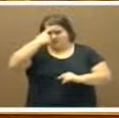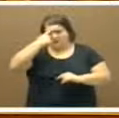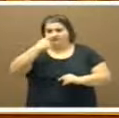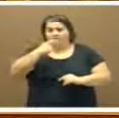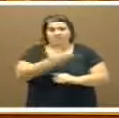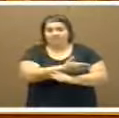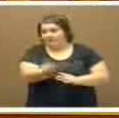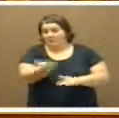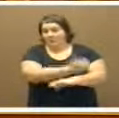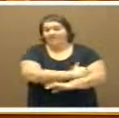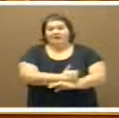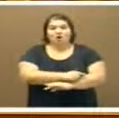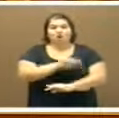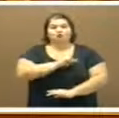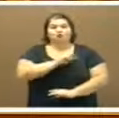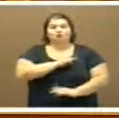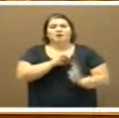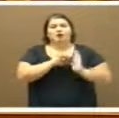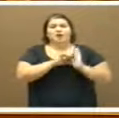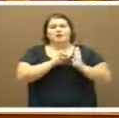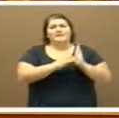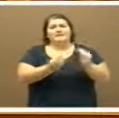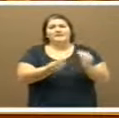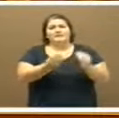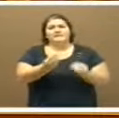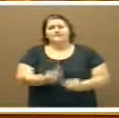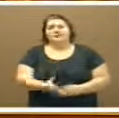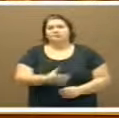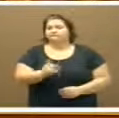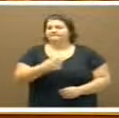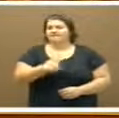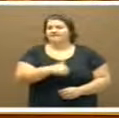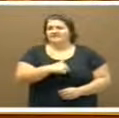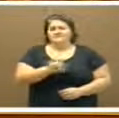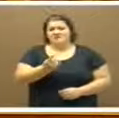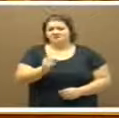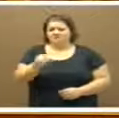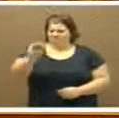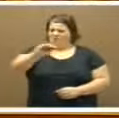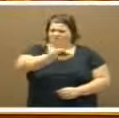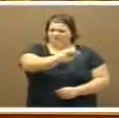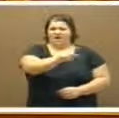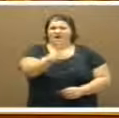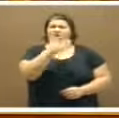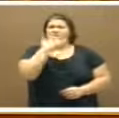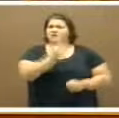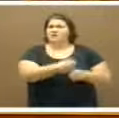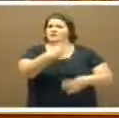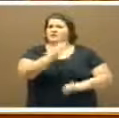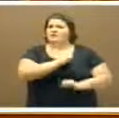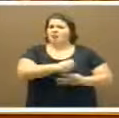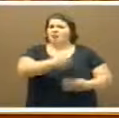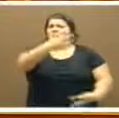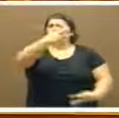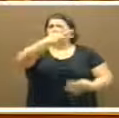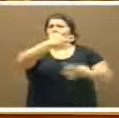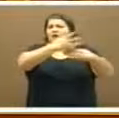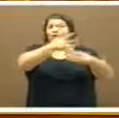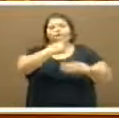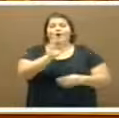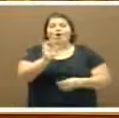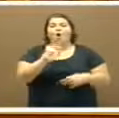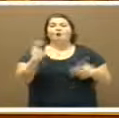le ha servido para tener una mejor calidad, una mejor sanidad. Pregunte, señor consejero, si las listas de espera han disminuido o si